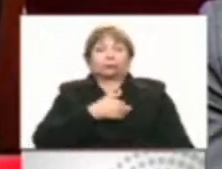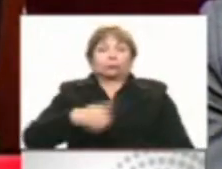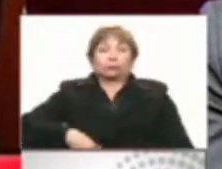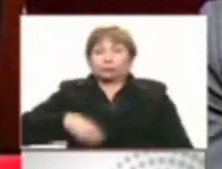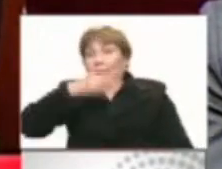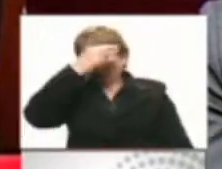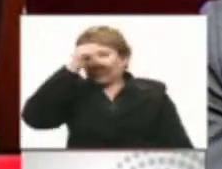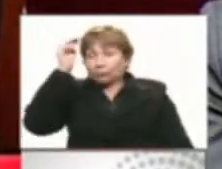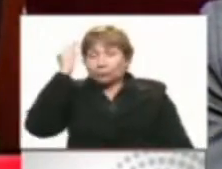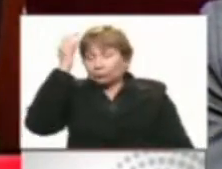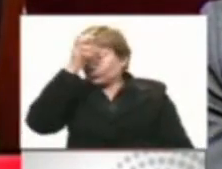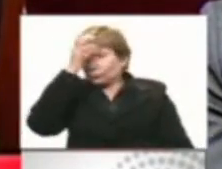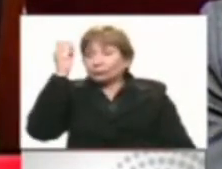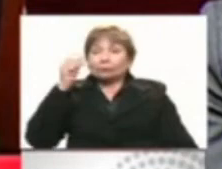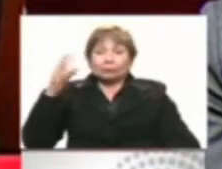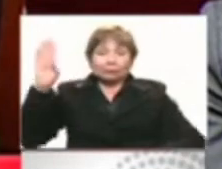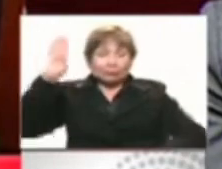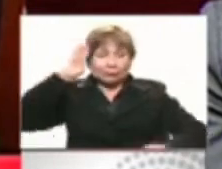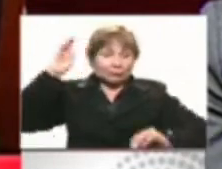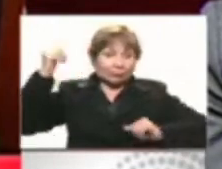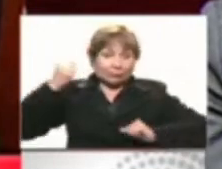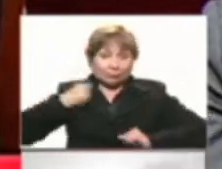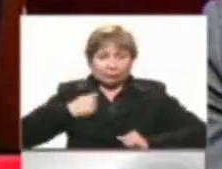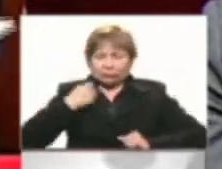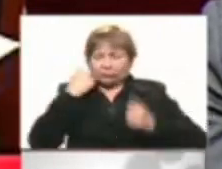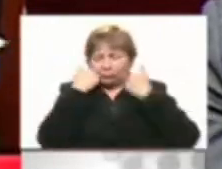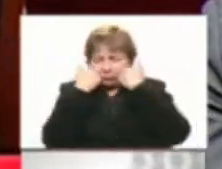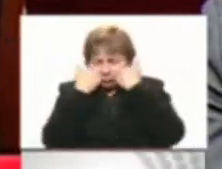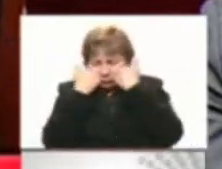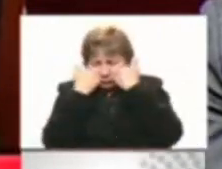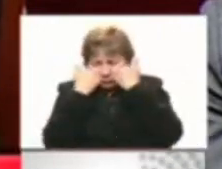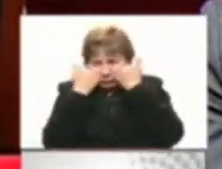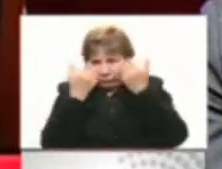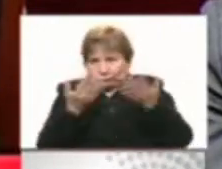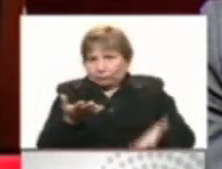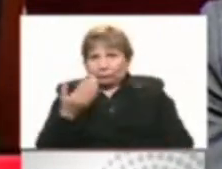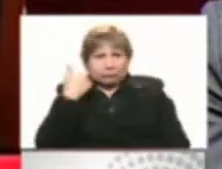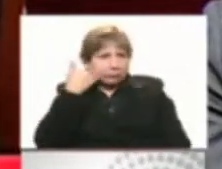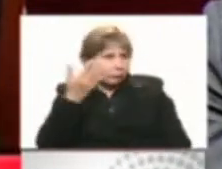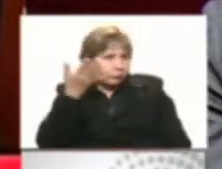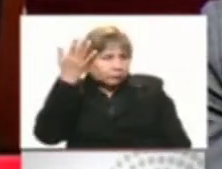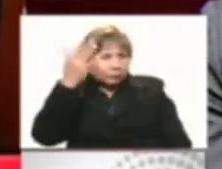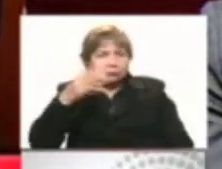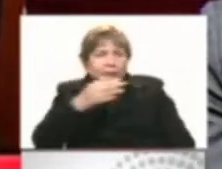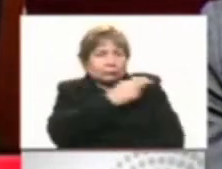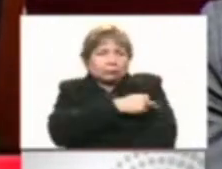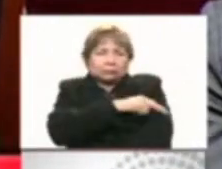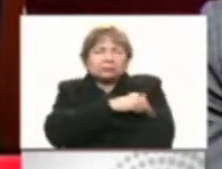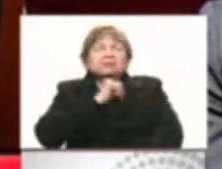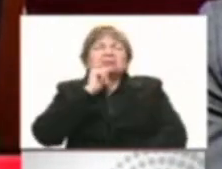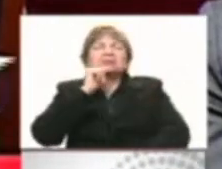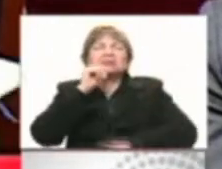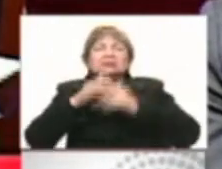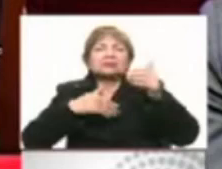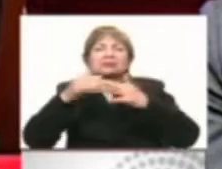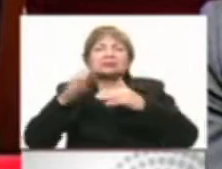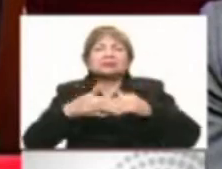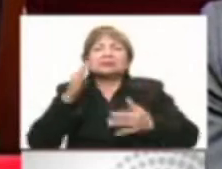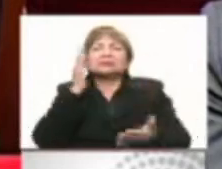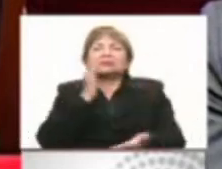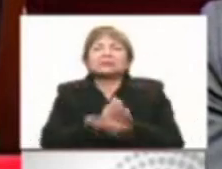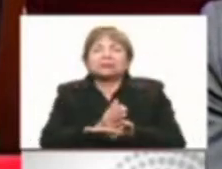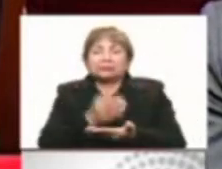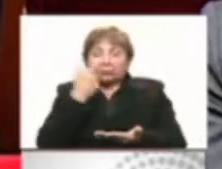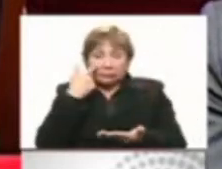donde efectivamente la comisaría es una vergüenza y el centro de salud está a medio hacer y está paralizado. Lo